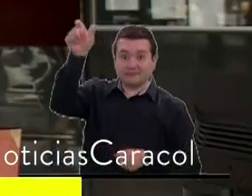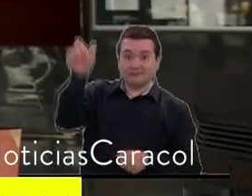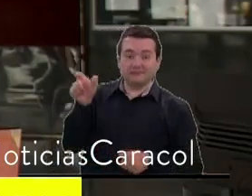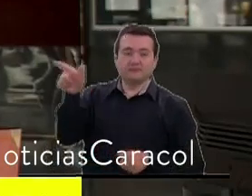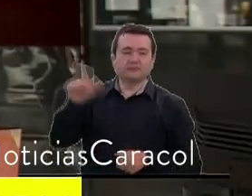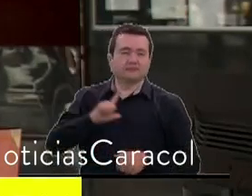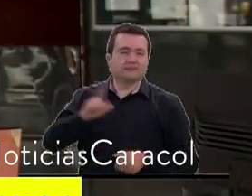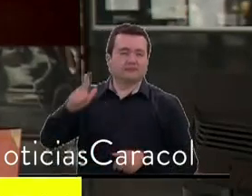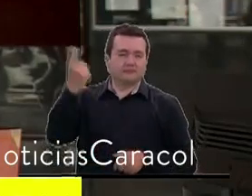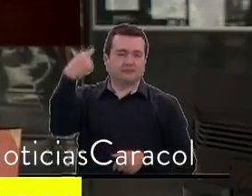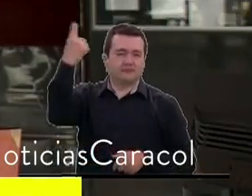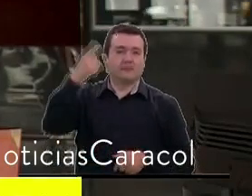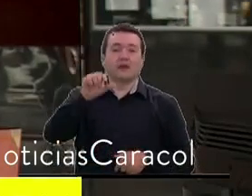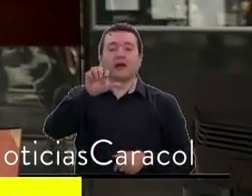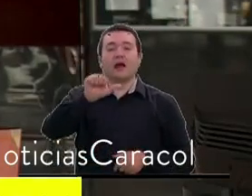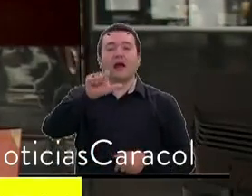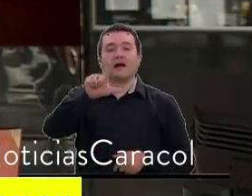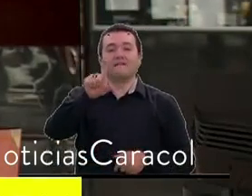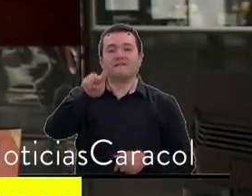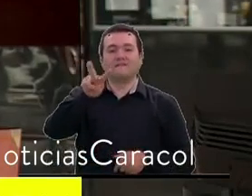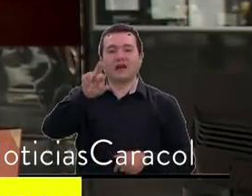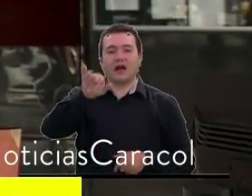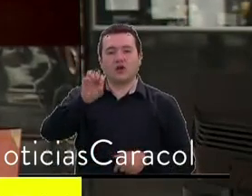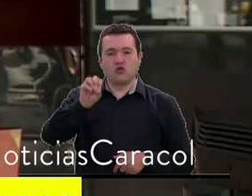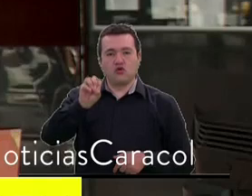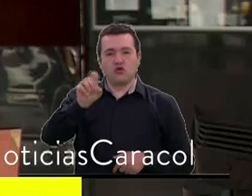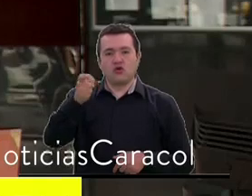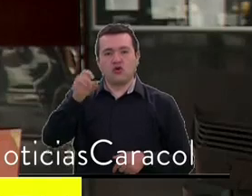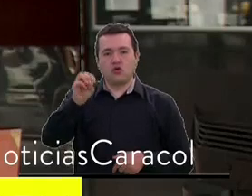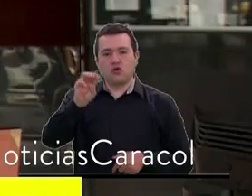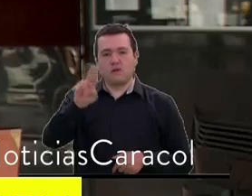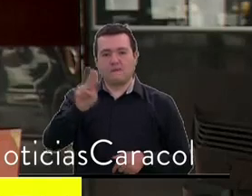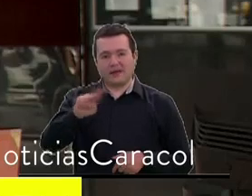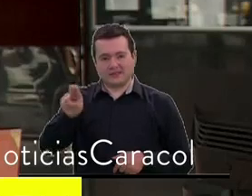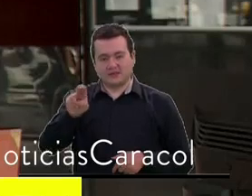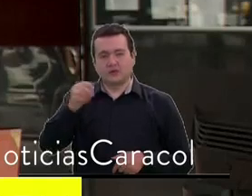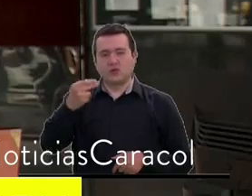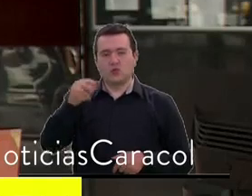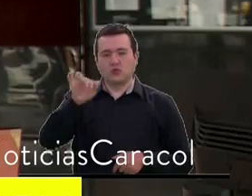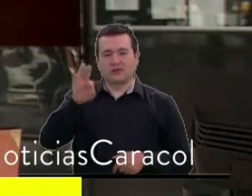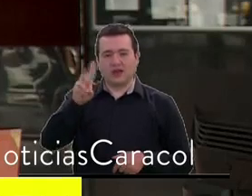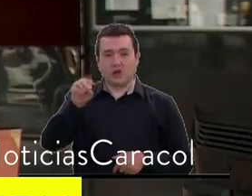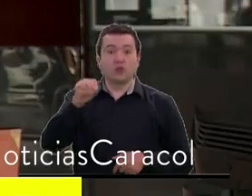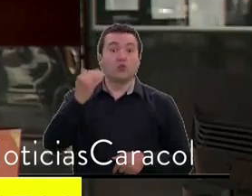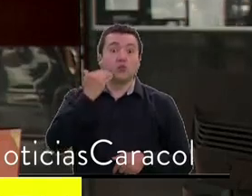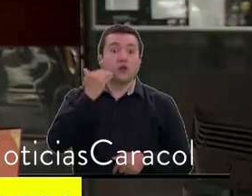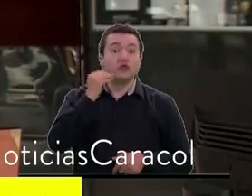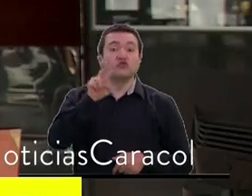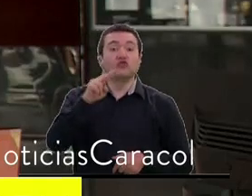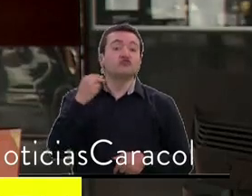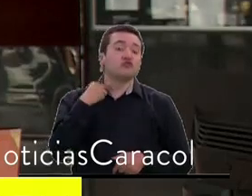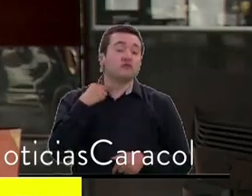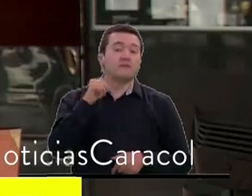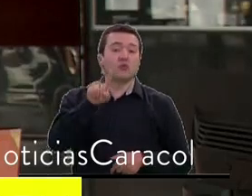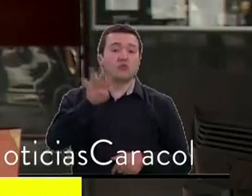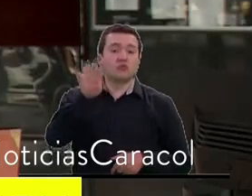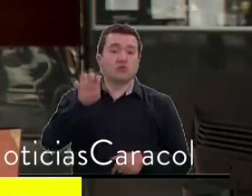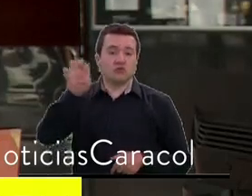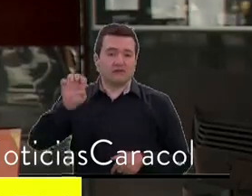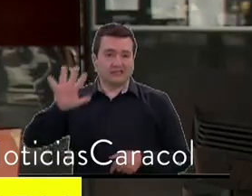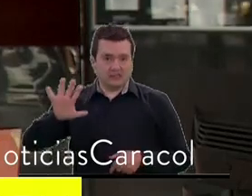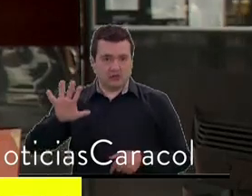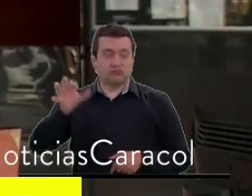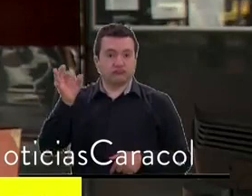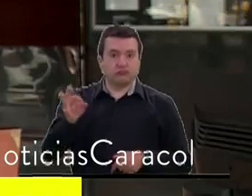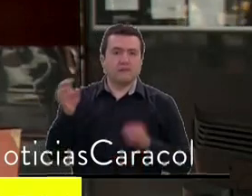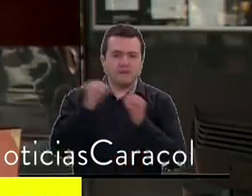líder político Álvaro Gómez Hurtado, ocurrido el 2 de noviembre de 1995, pero además señalan que van a contar